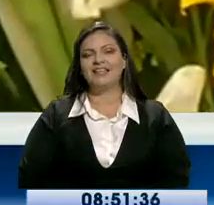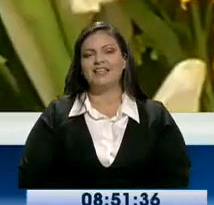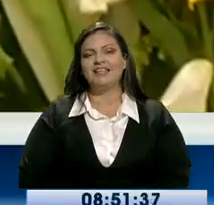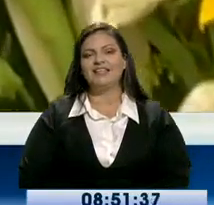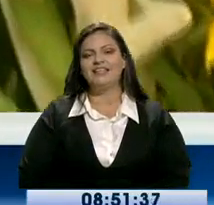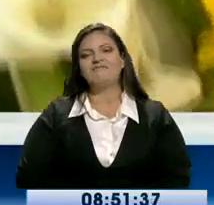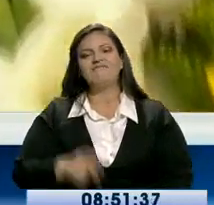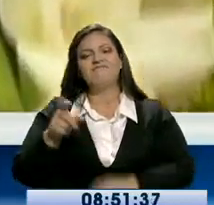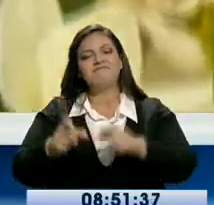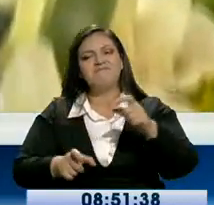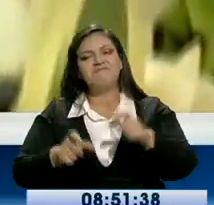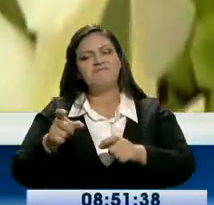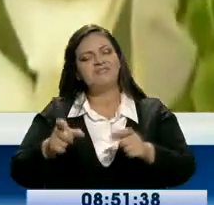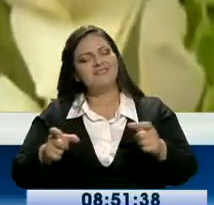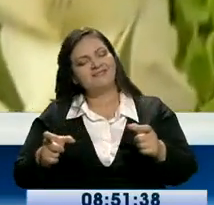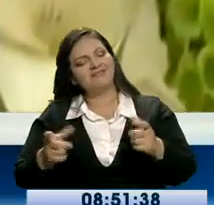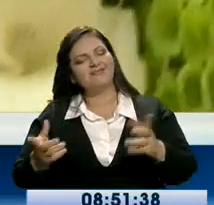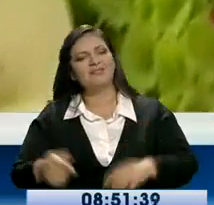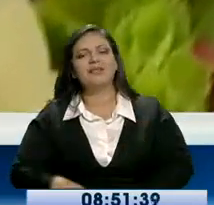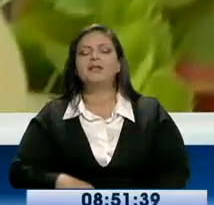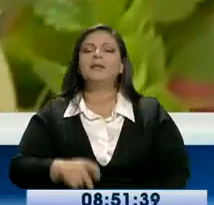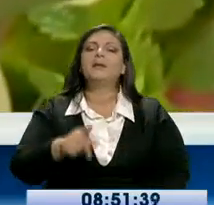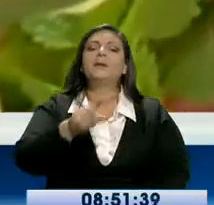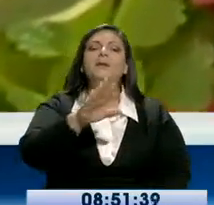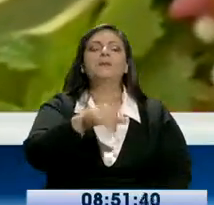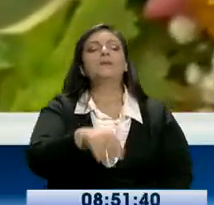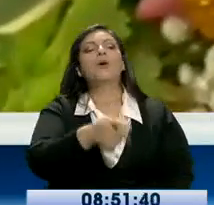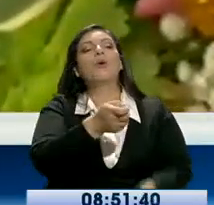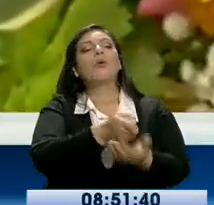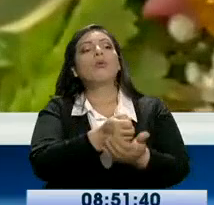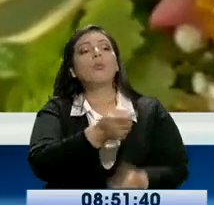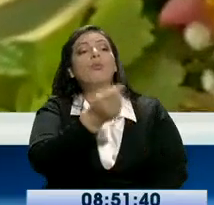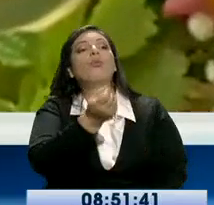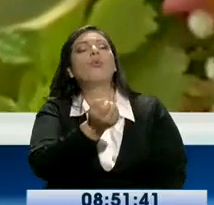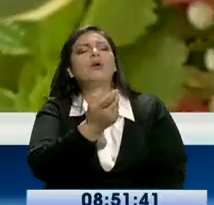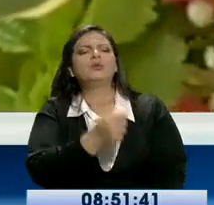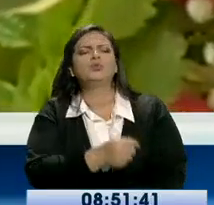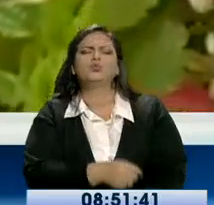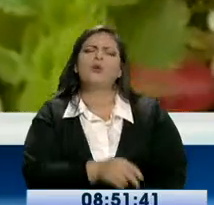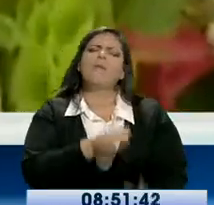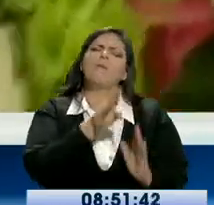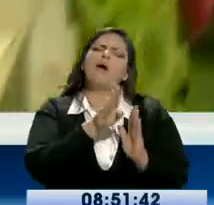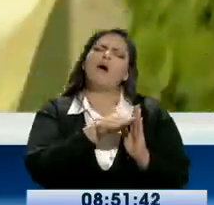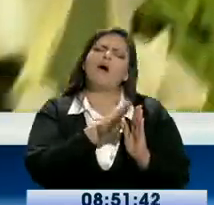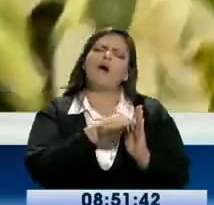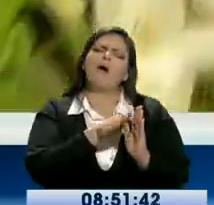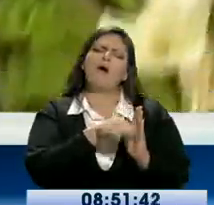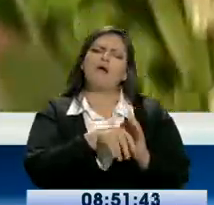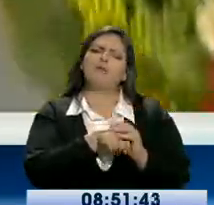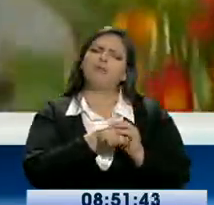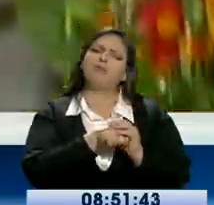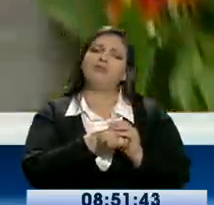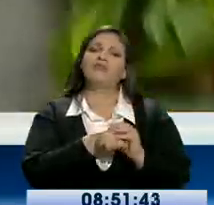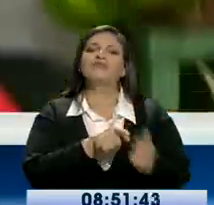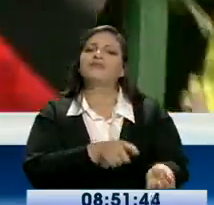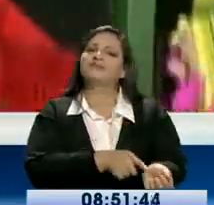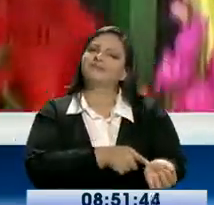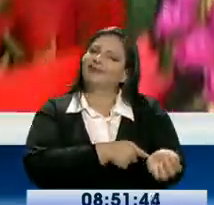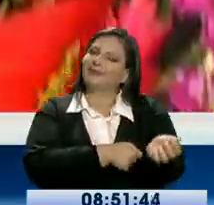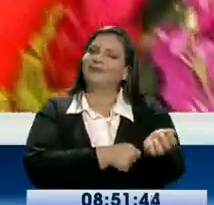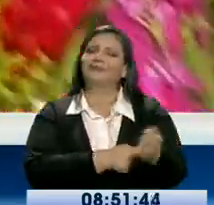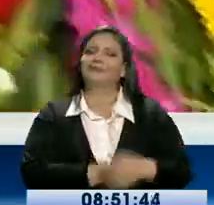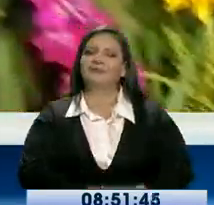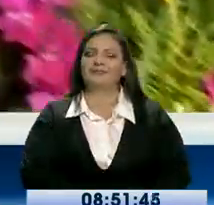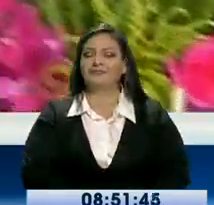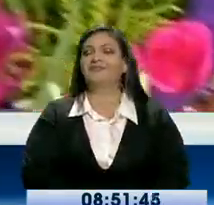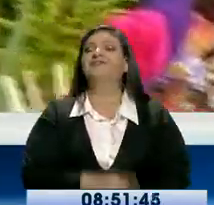alguien viene con $4, quiere llevarse algo, ¿se lo puede ayudar o no? Sí, claro, claro, sí le ayudamos con un arreglito